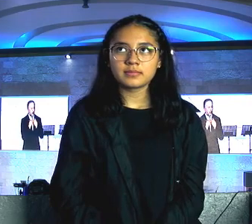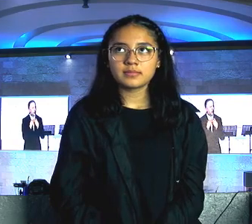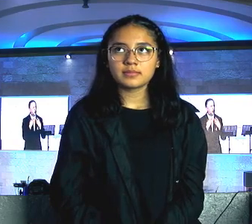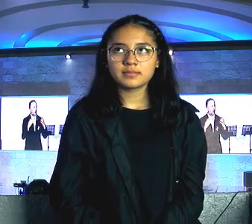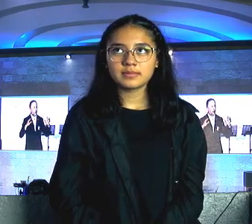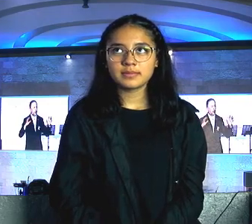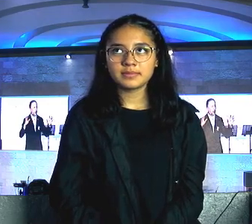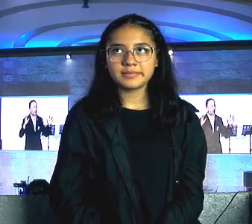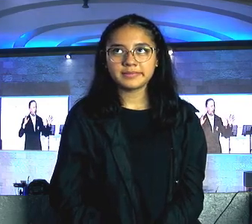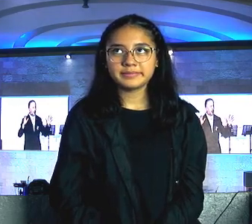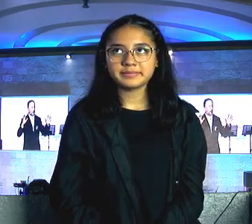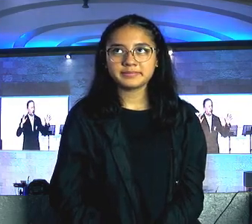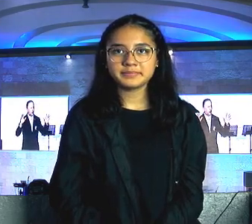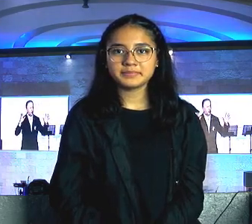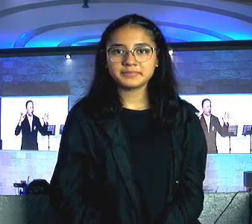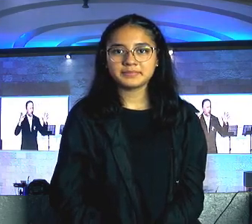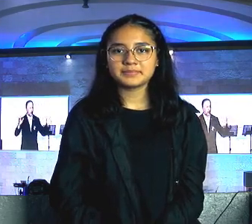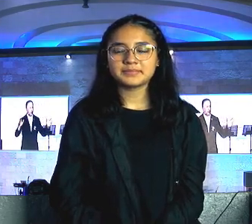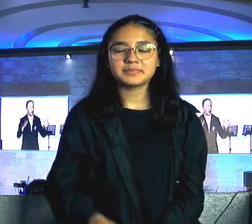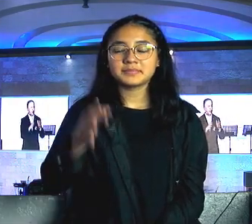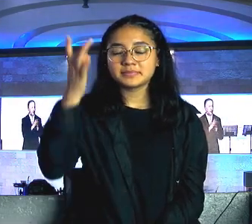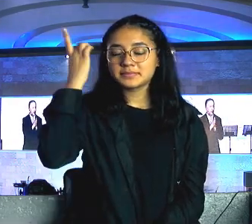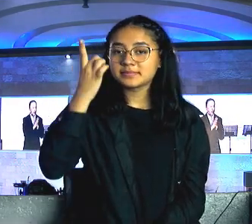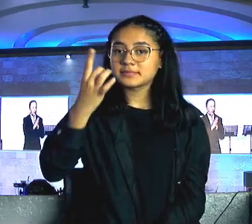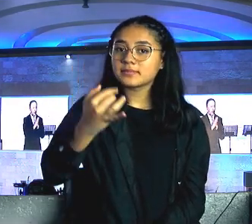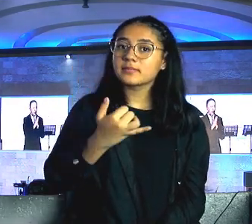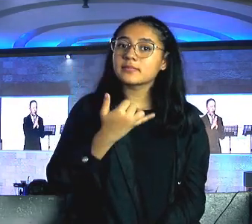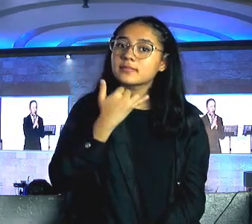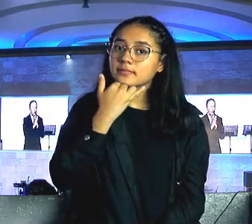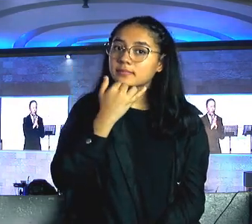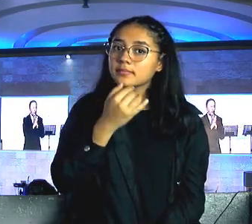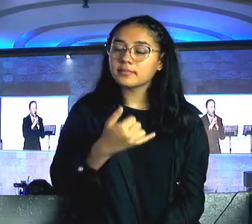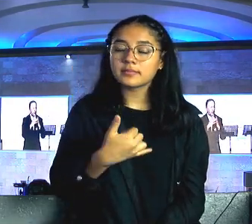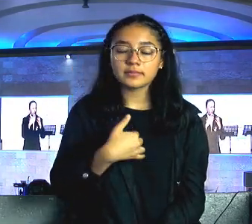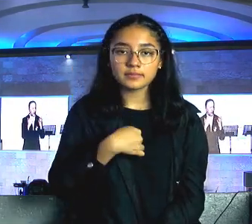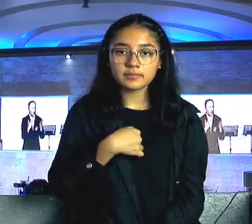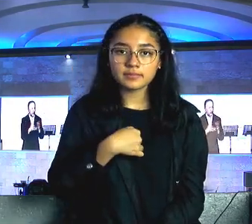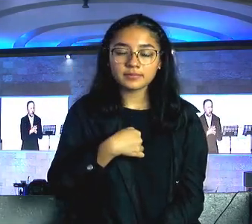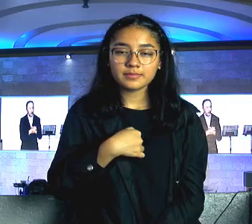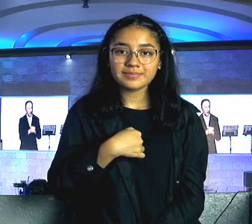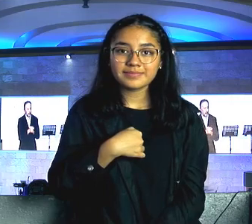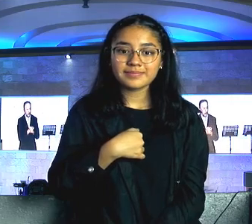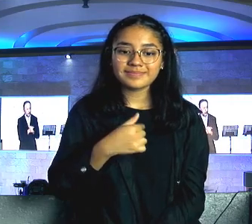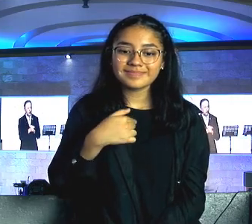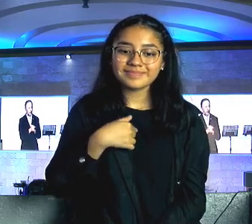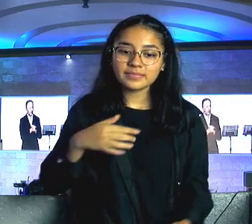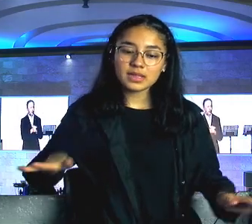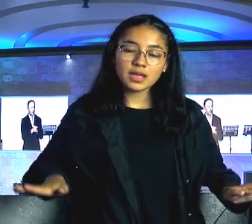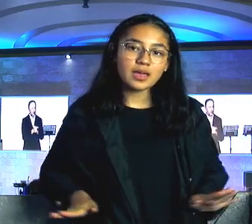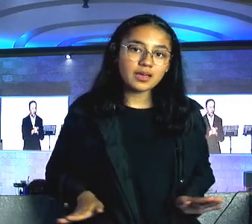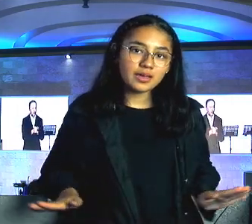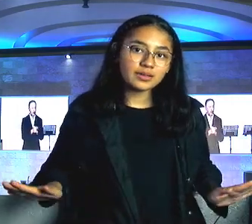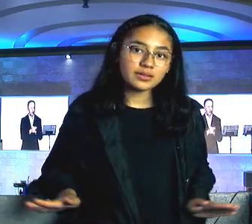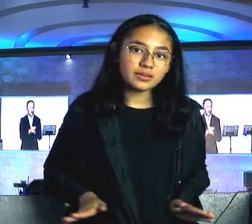Yo te voy a invitar a que le digas, Dios, perdóname por mis actitudes.